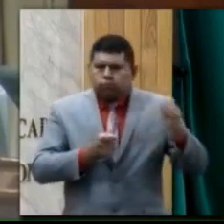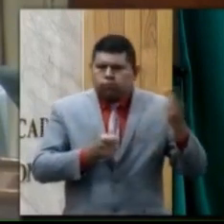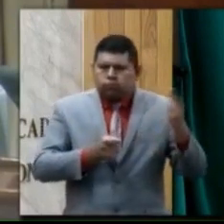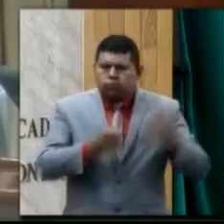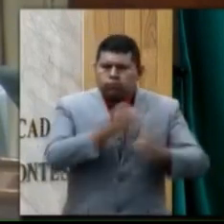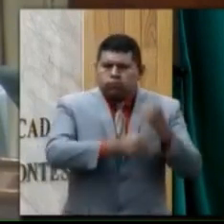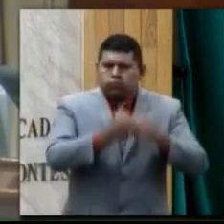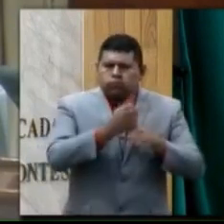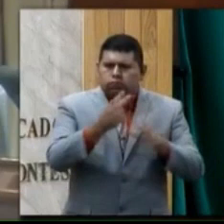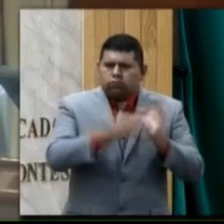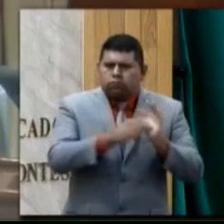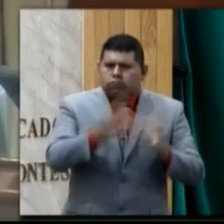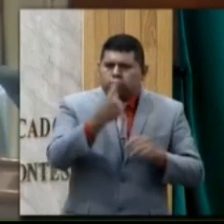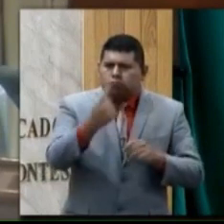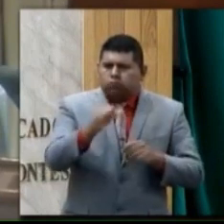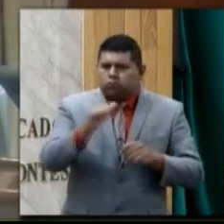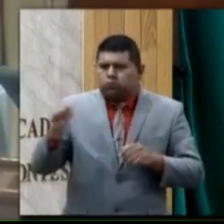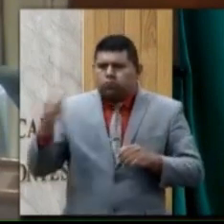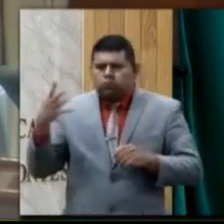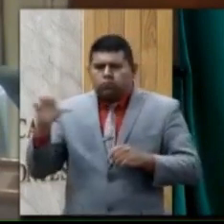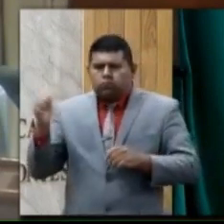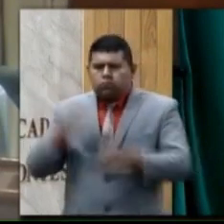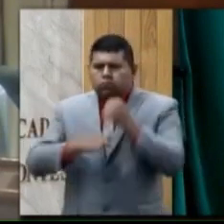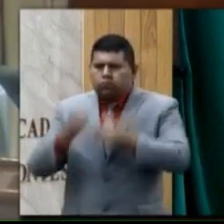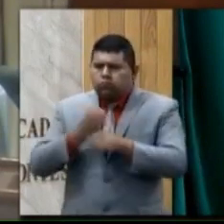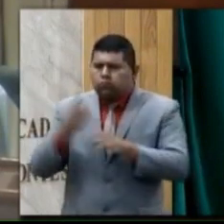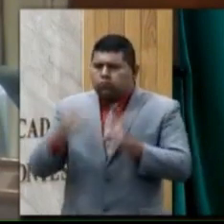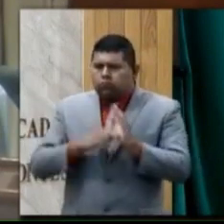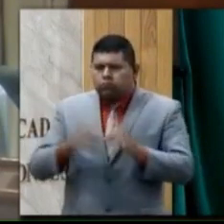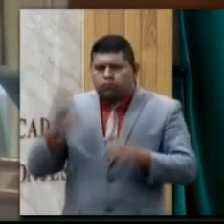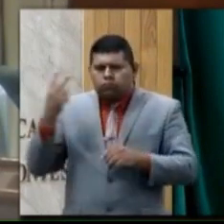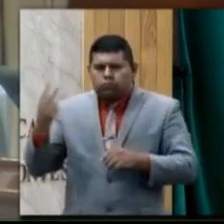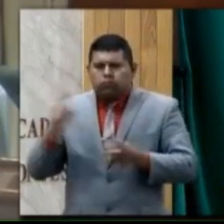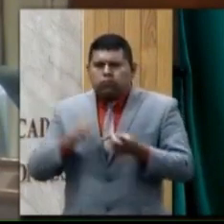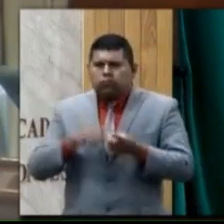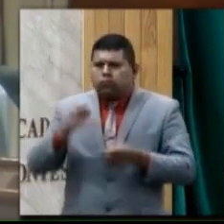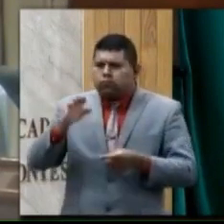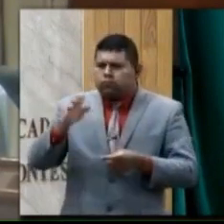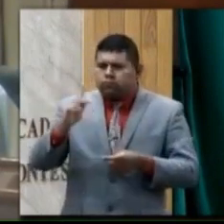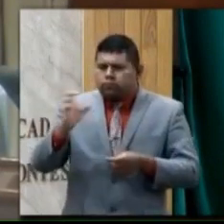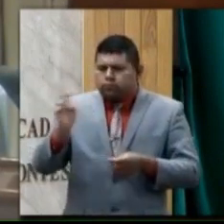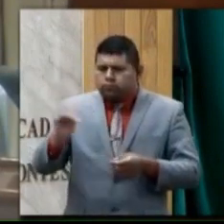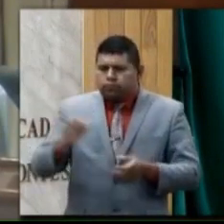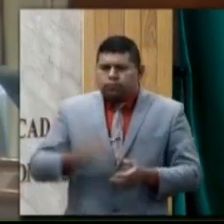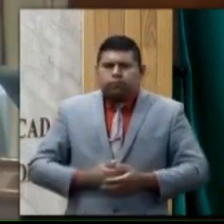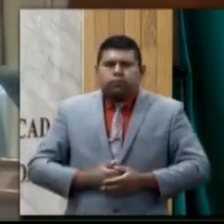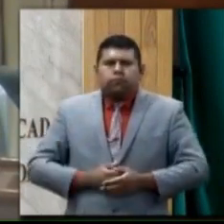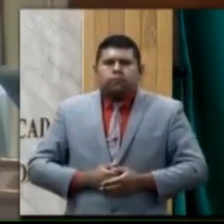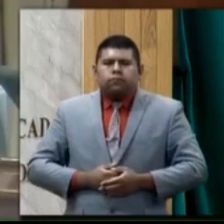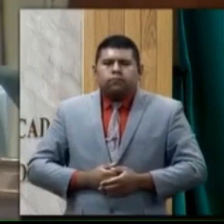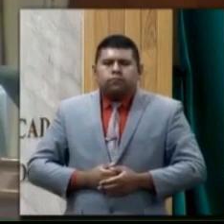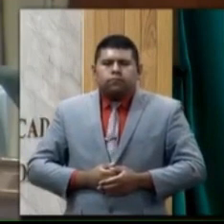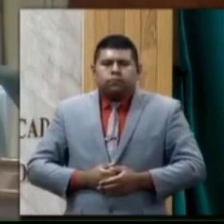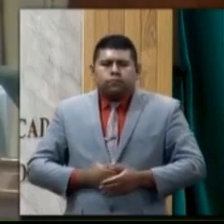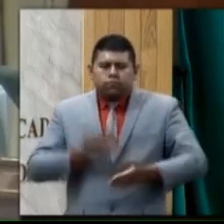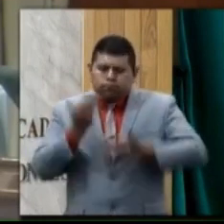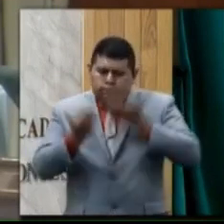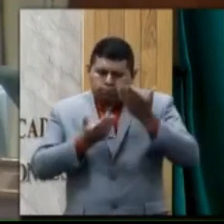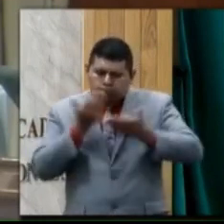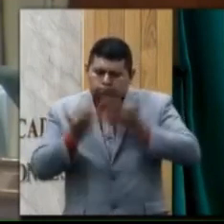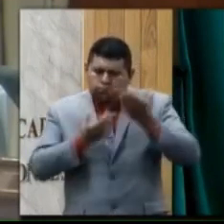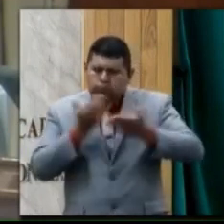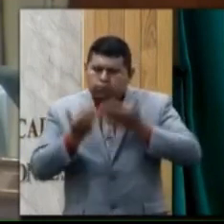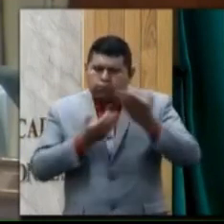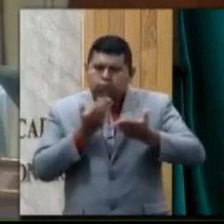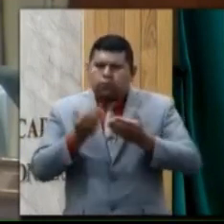del 2021 al 5 de agosto del 2022, en los servicios de educación pública del estado de Nayarit. Revisión de dictamen de